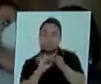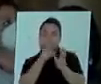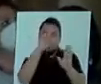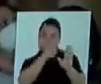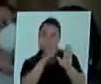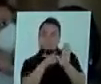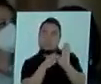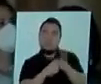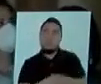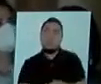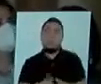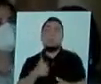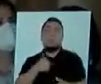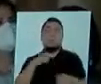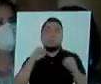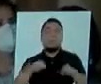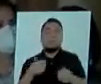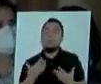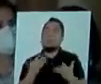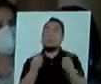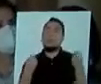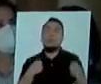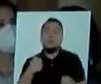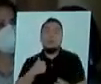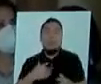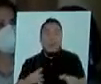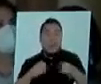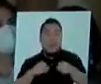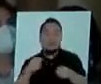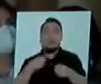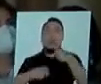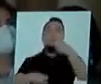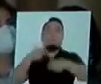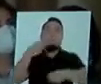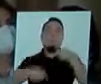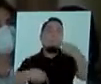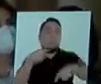otros congresistas con una serie de acusaciones fiscales.